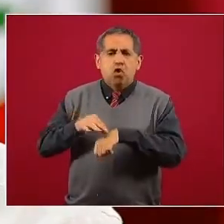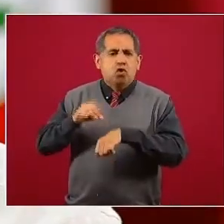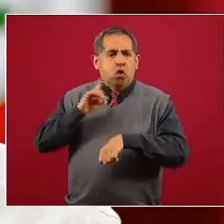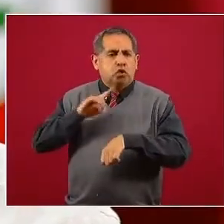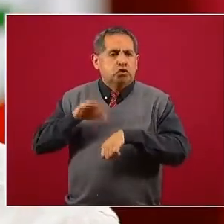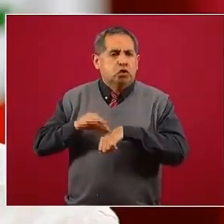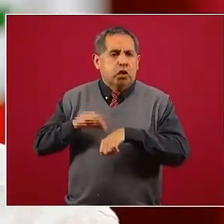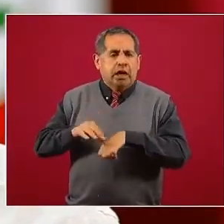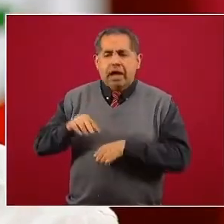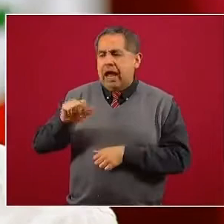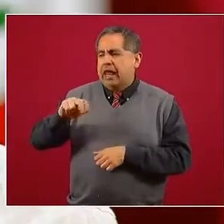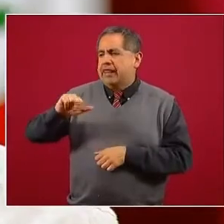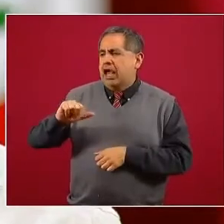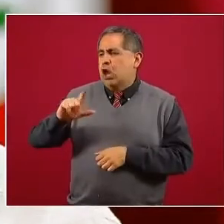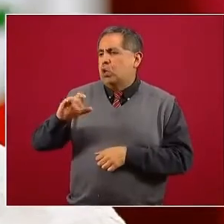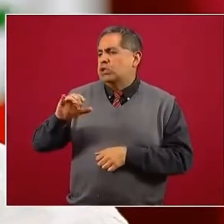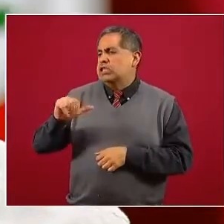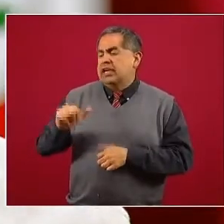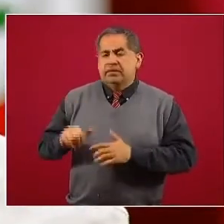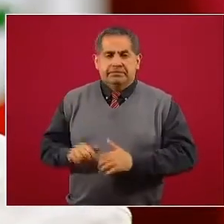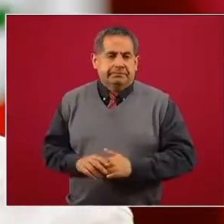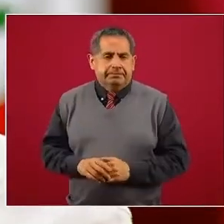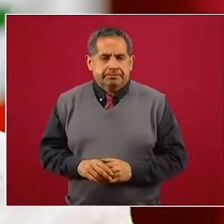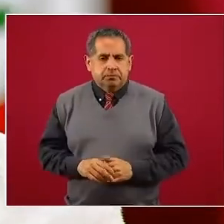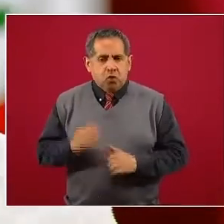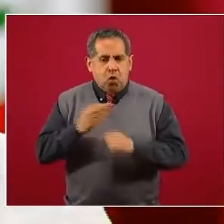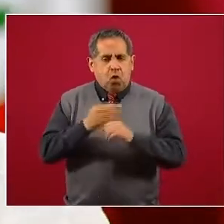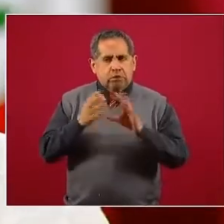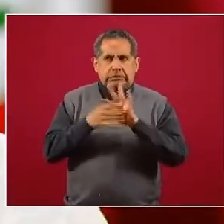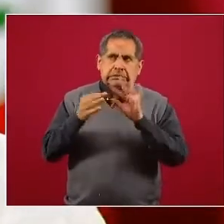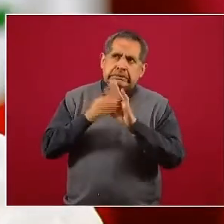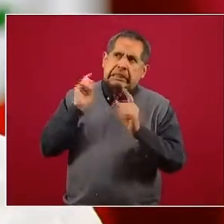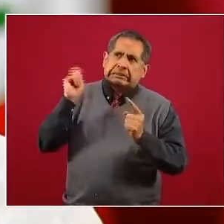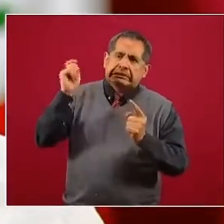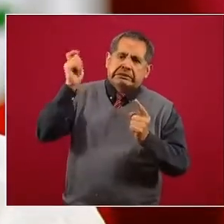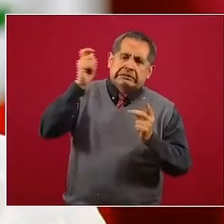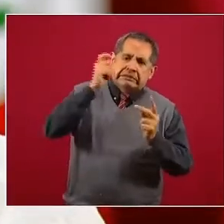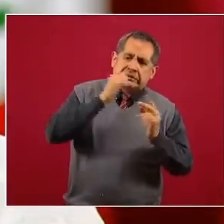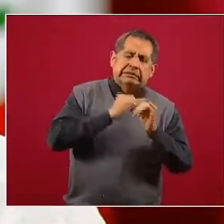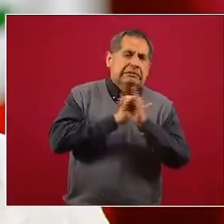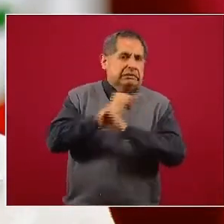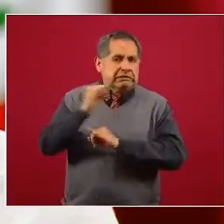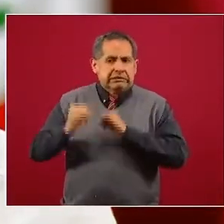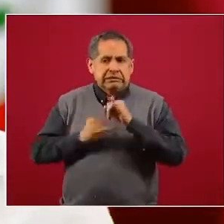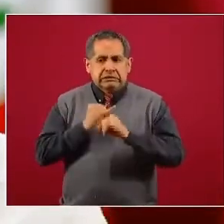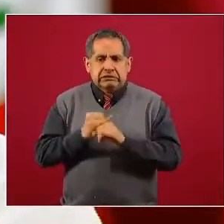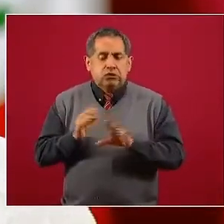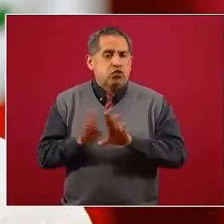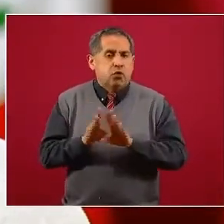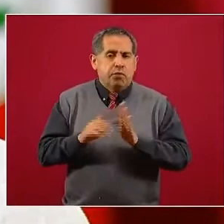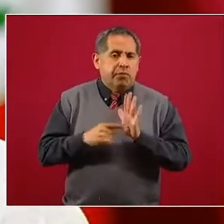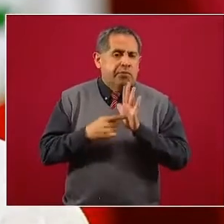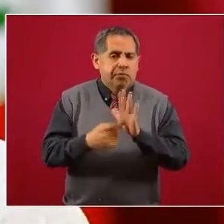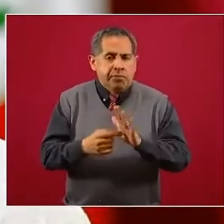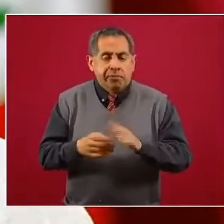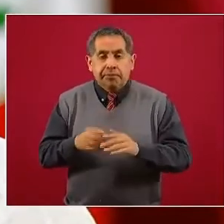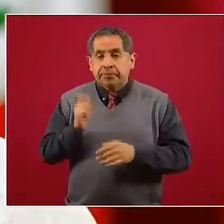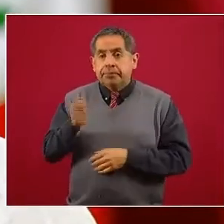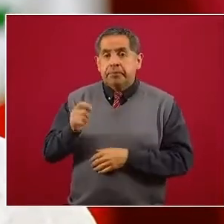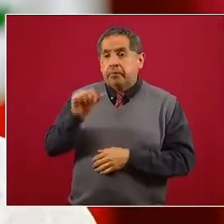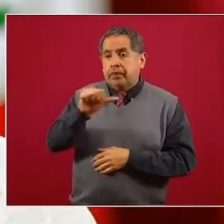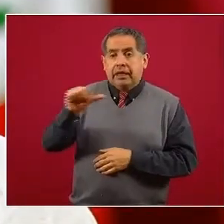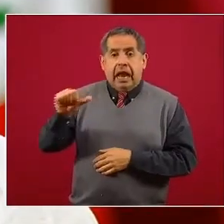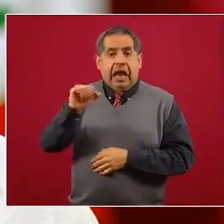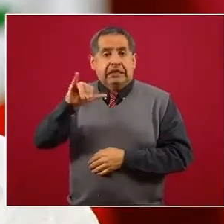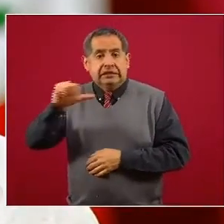de la Garza Barroso. Entonces hoy vamos a hacer una revisión de cómo está la situación internacional, en particular en Asia y en